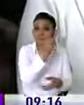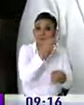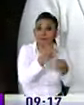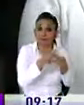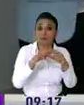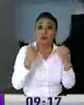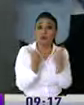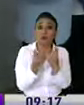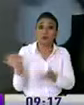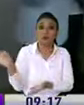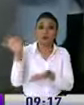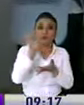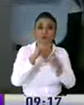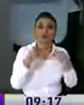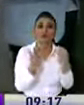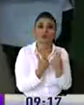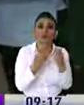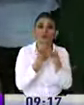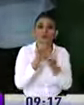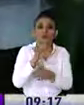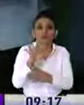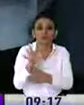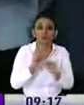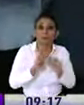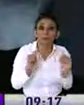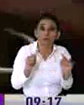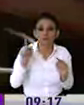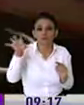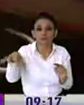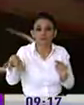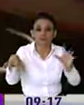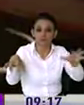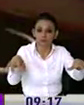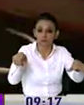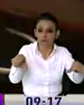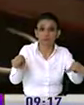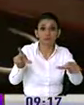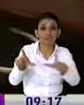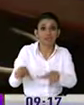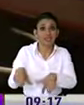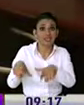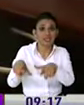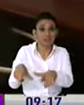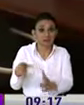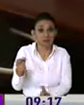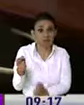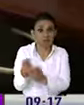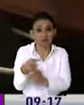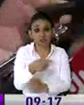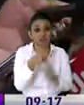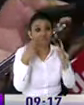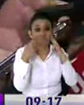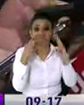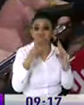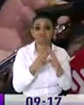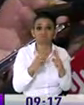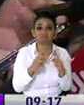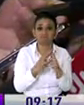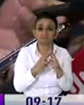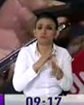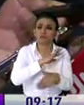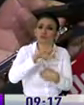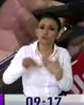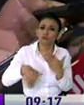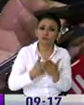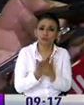ser representante del bloque oficialista, aunque en el otro lado, el de los morenistas, no lo reconozcan así. A ver, todos somos